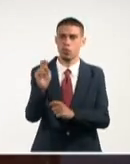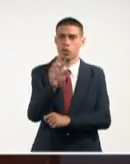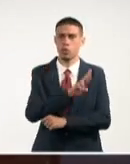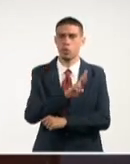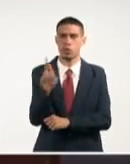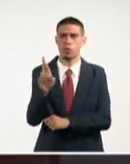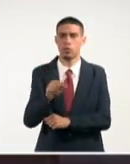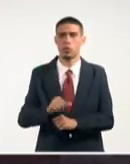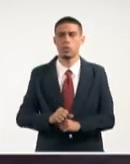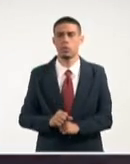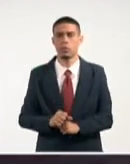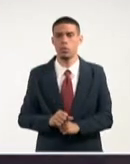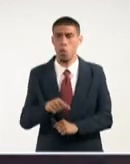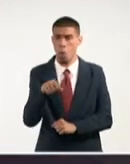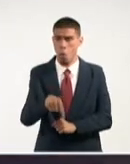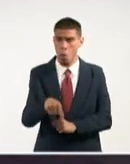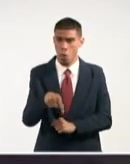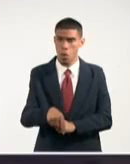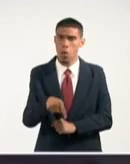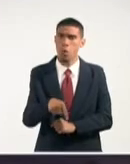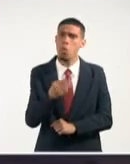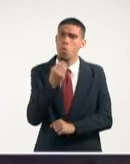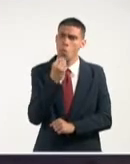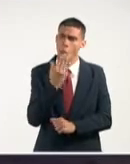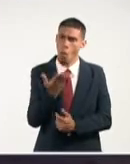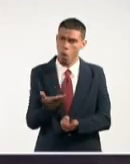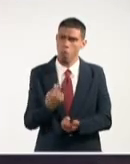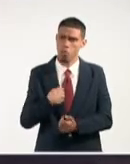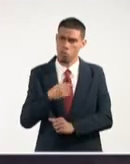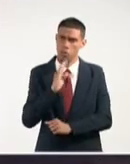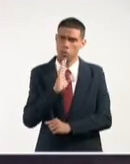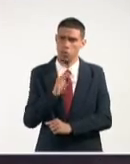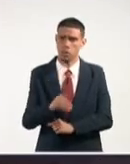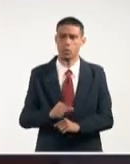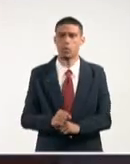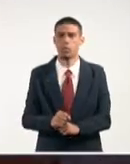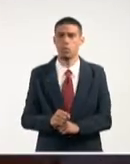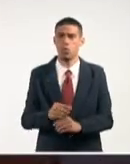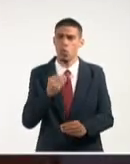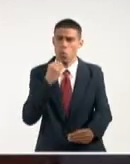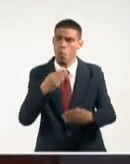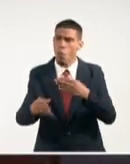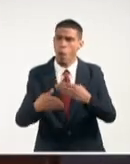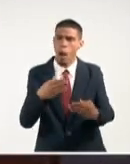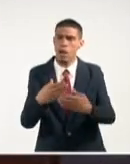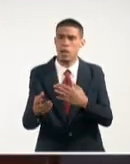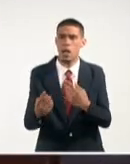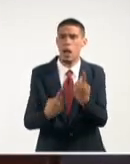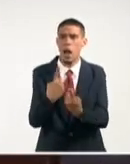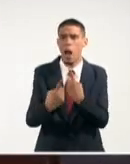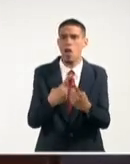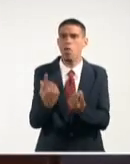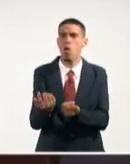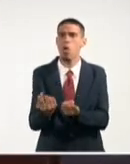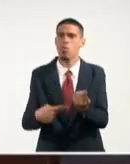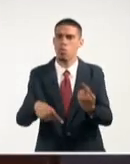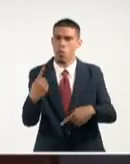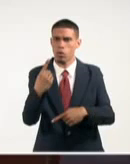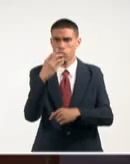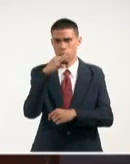nueva, hoy puedo afirmar que ante cualquier amenaza o debilidad,